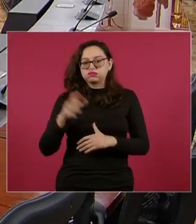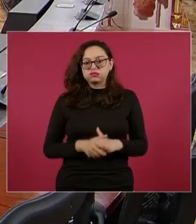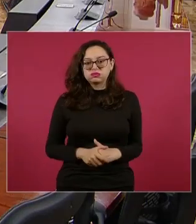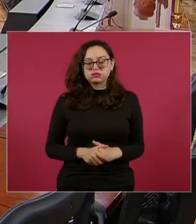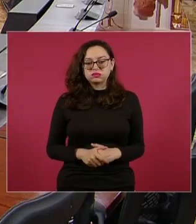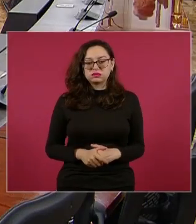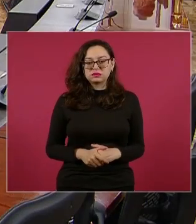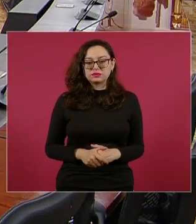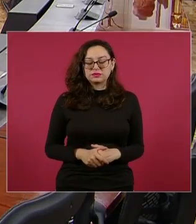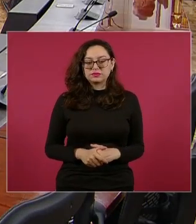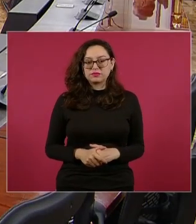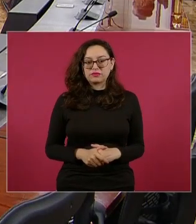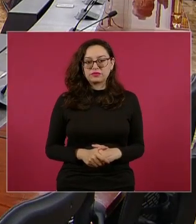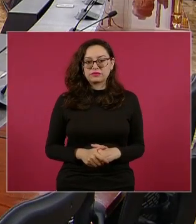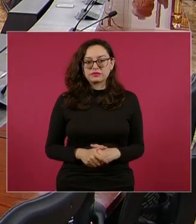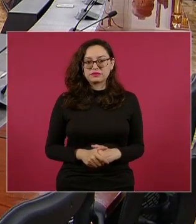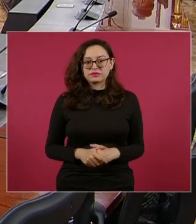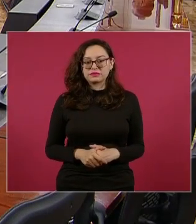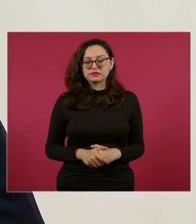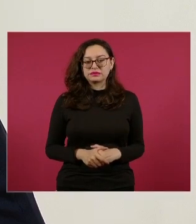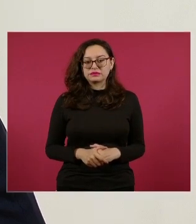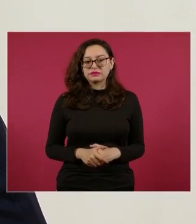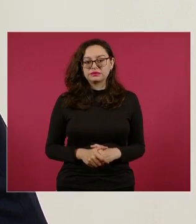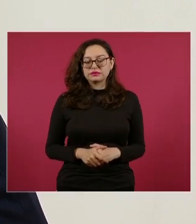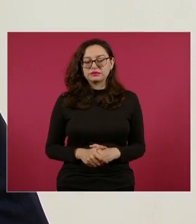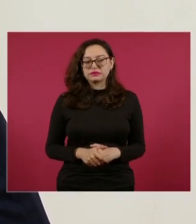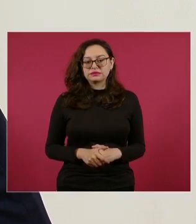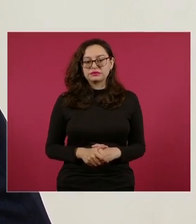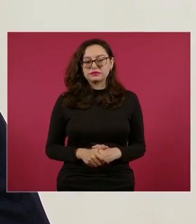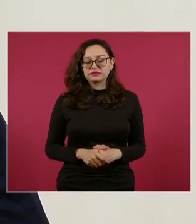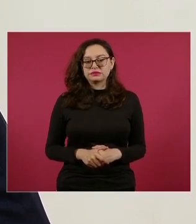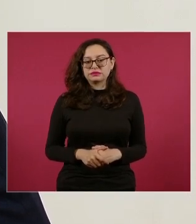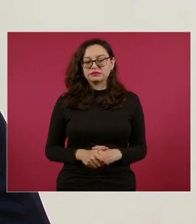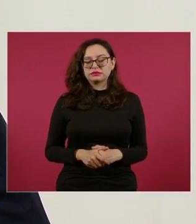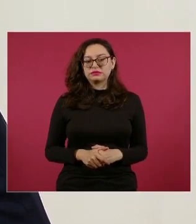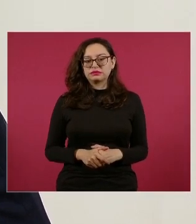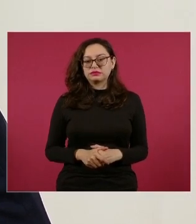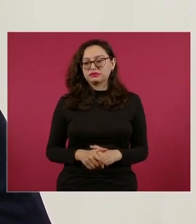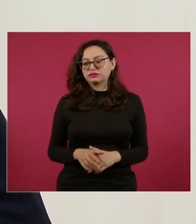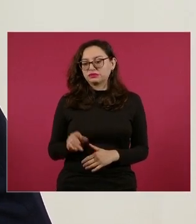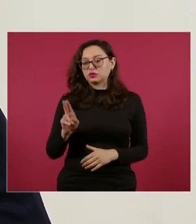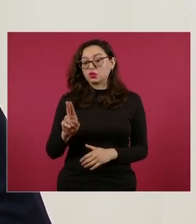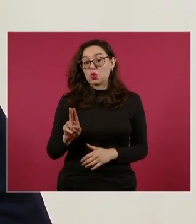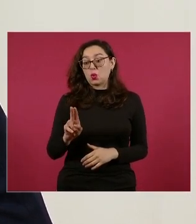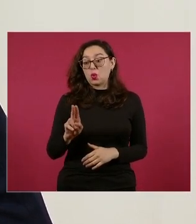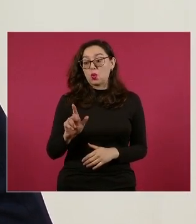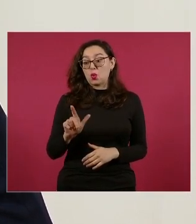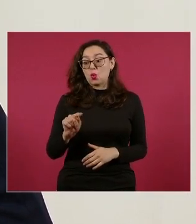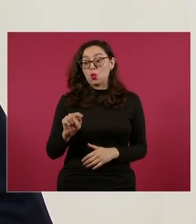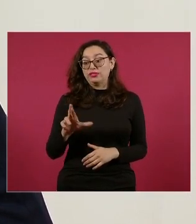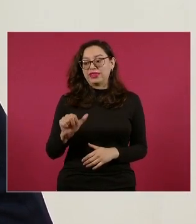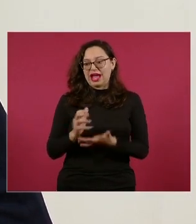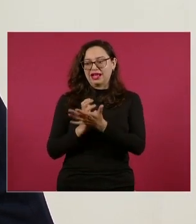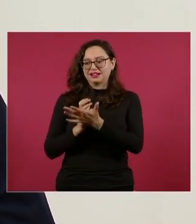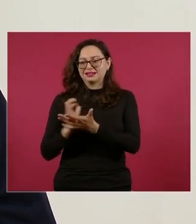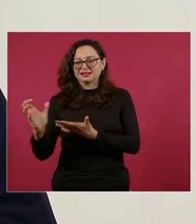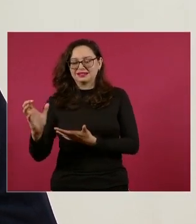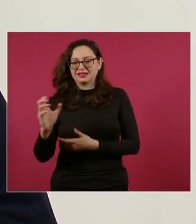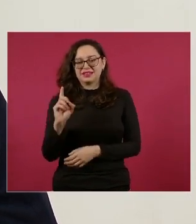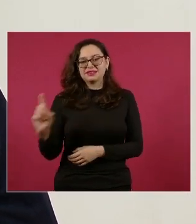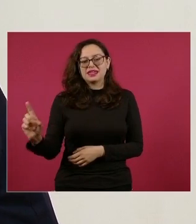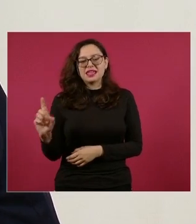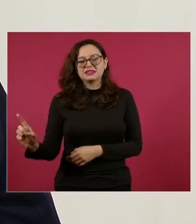dice son ultraderechistas. No, son derechistas, más que unos